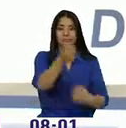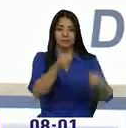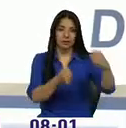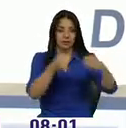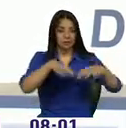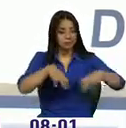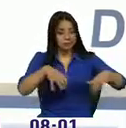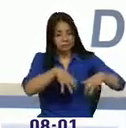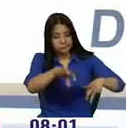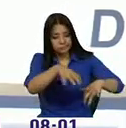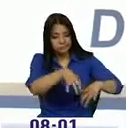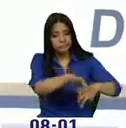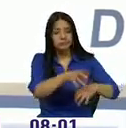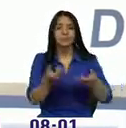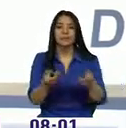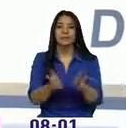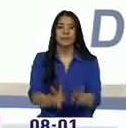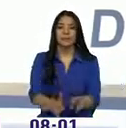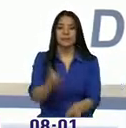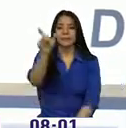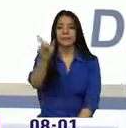y empezamos a hacer